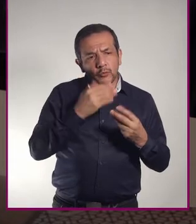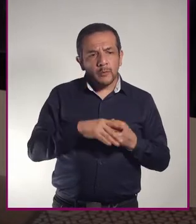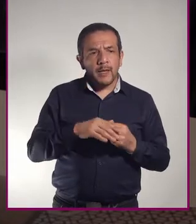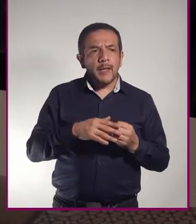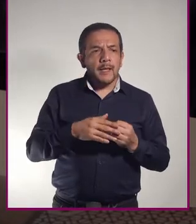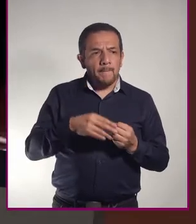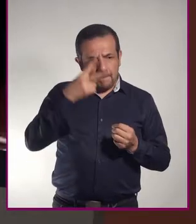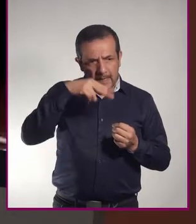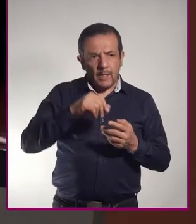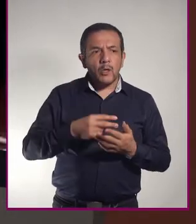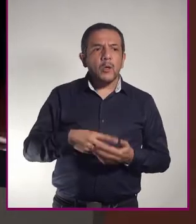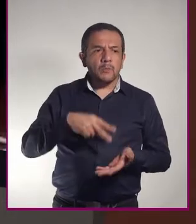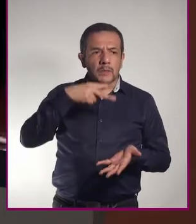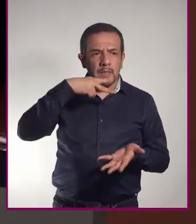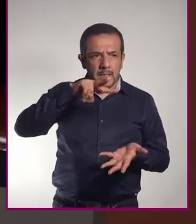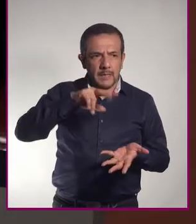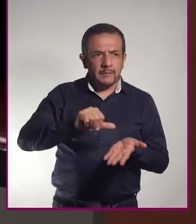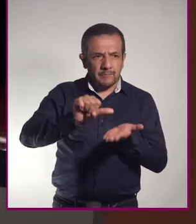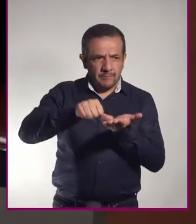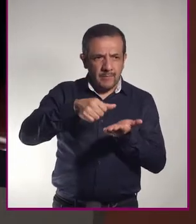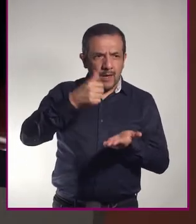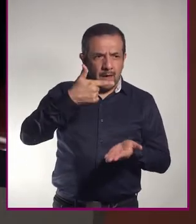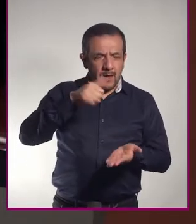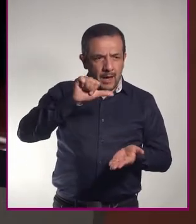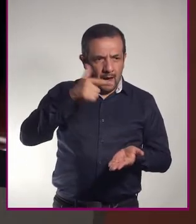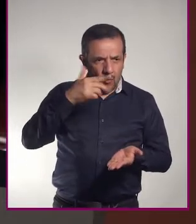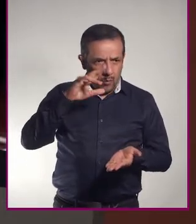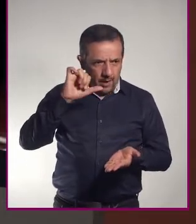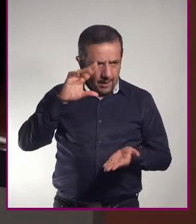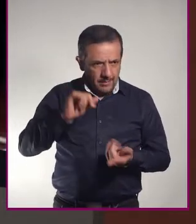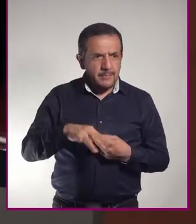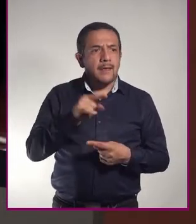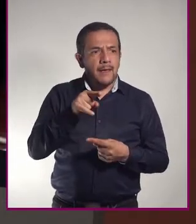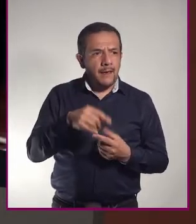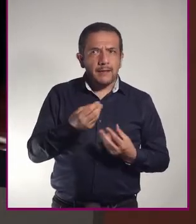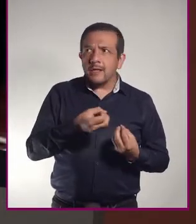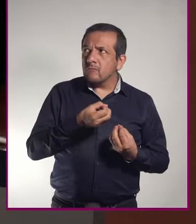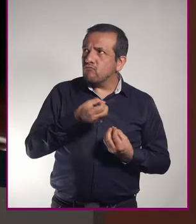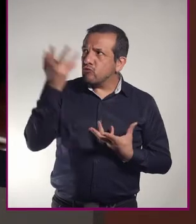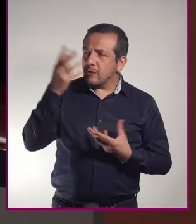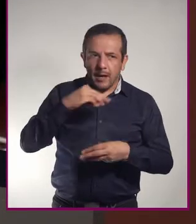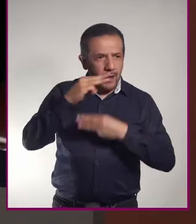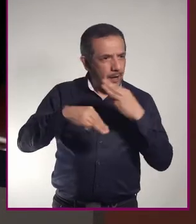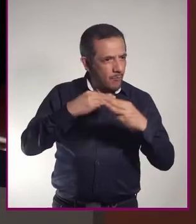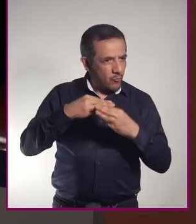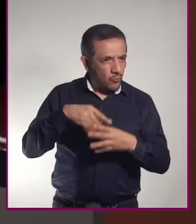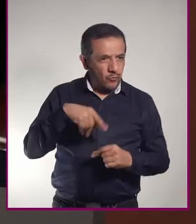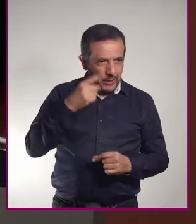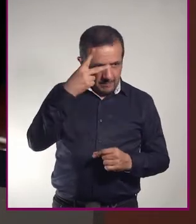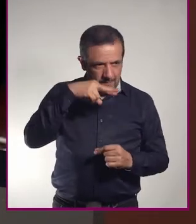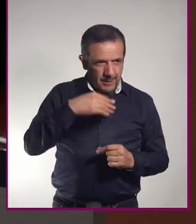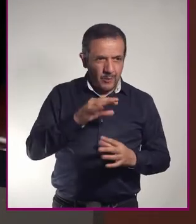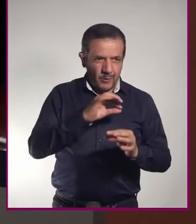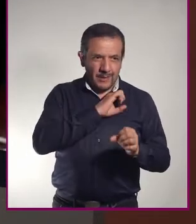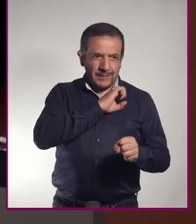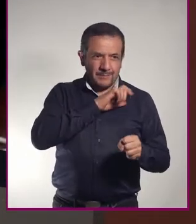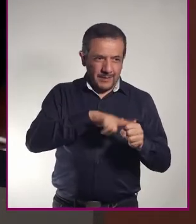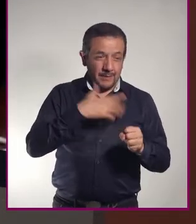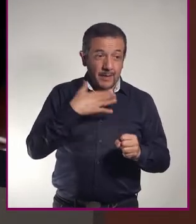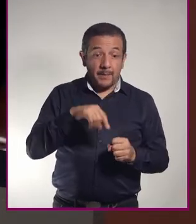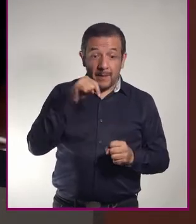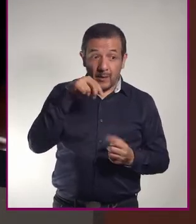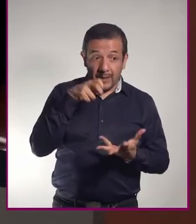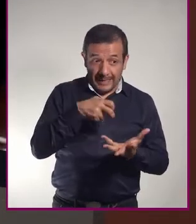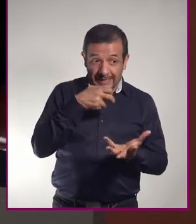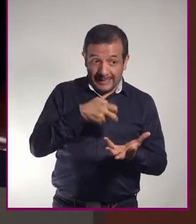el aguacate, que es una de las aportaciones del continente al mundo. Sin embargo, debemos de tomar en cuenta que también es un